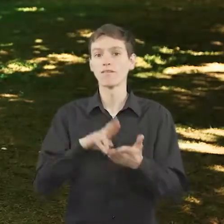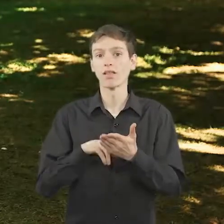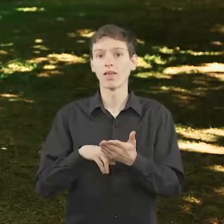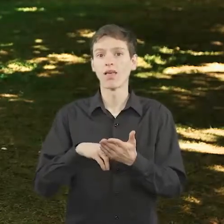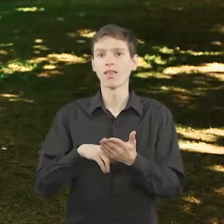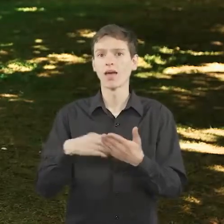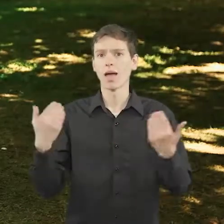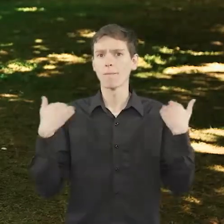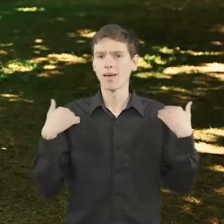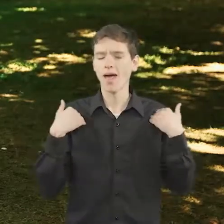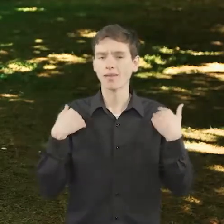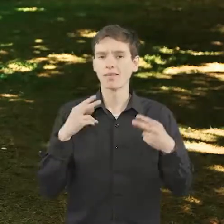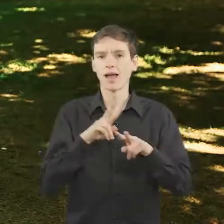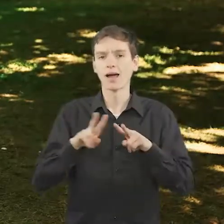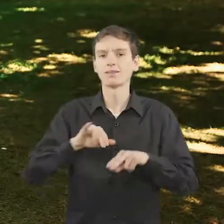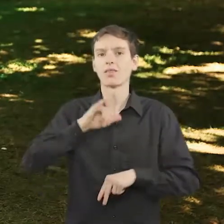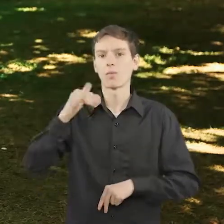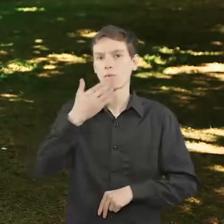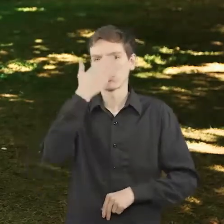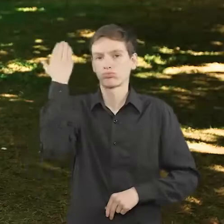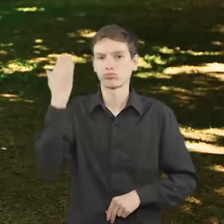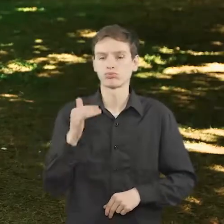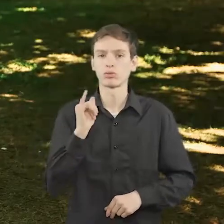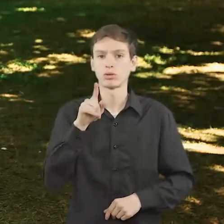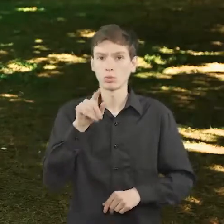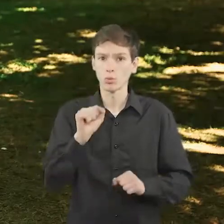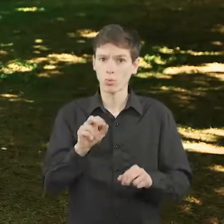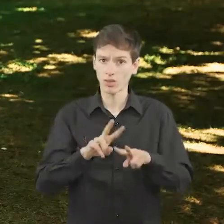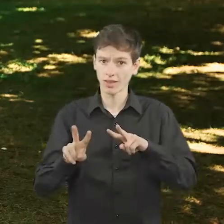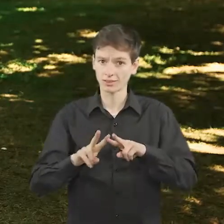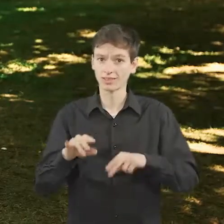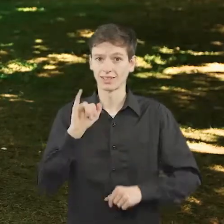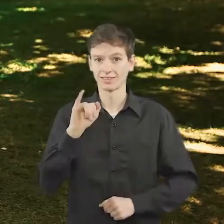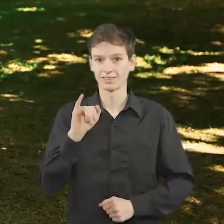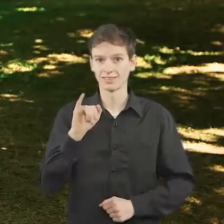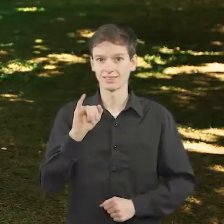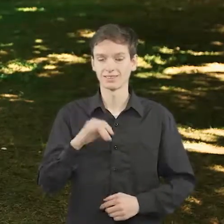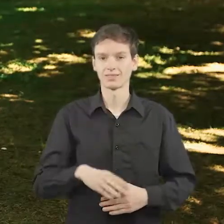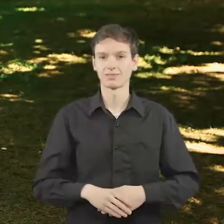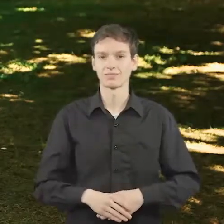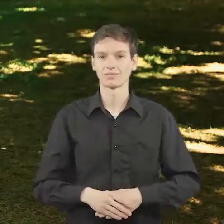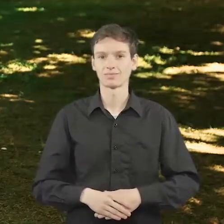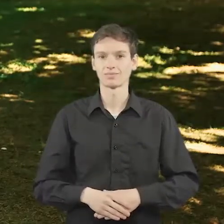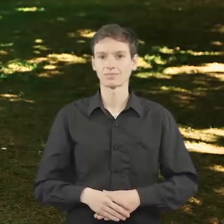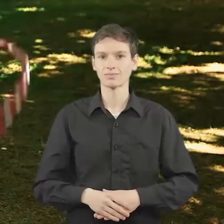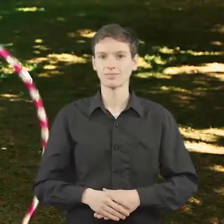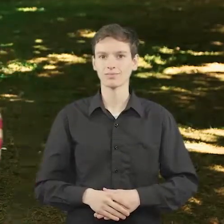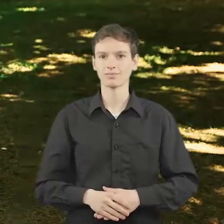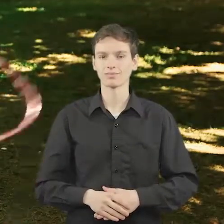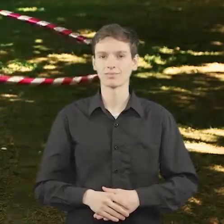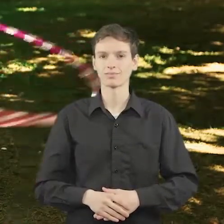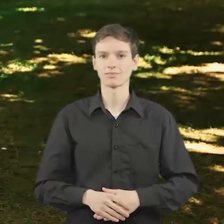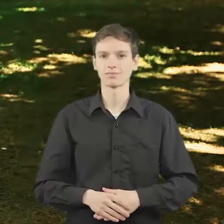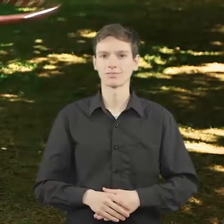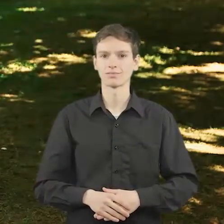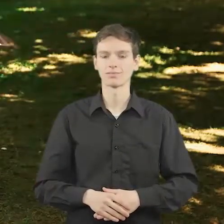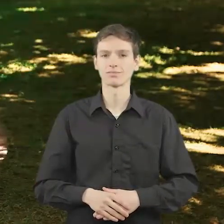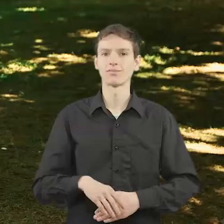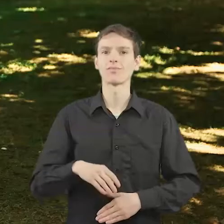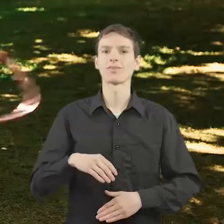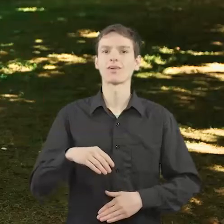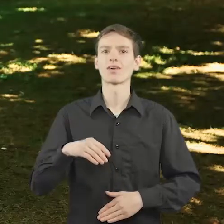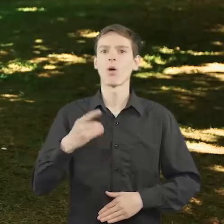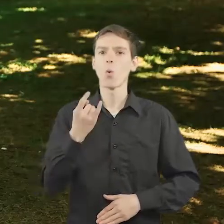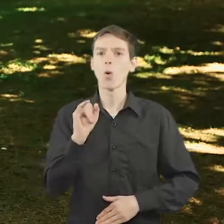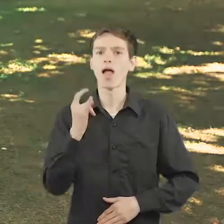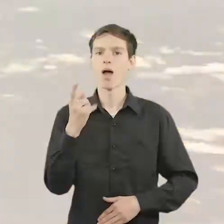práctica siempre... ¡Haz el maestro! ¿Y tú? ¿Lo puedes hacer? Sara toma el Hula Hula y lo hace girar. Y... Hula